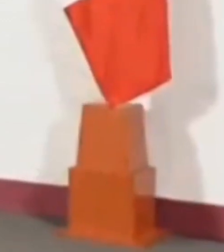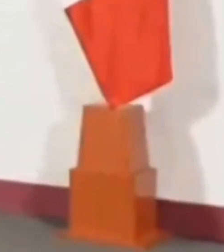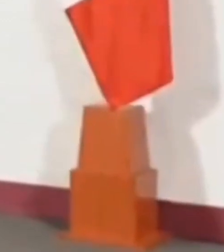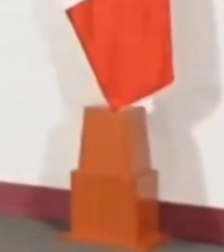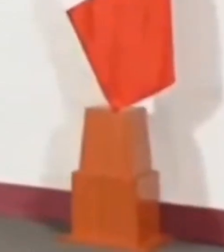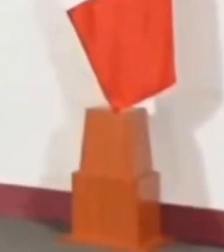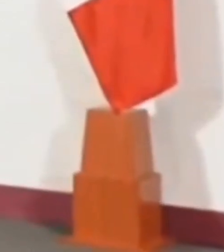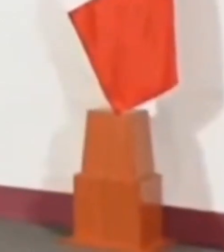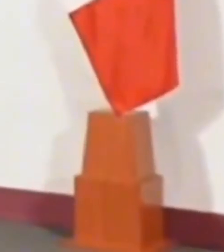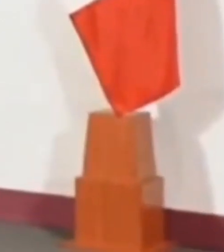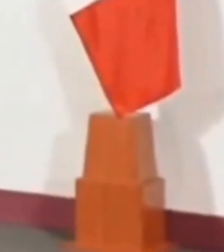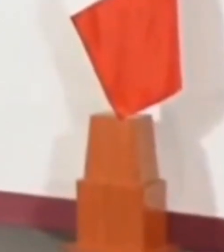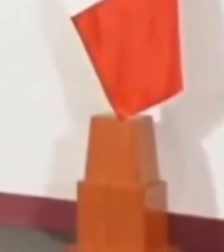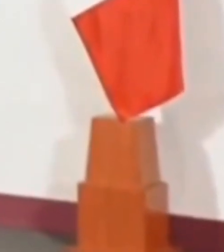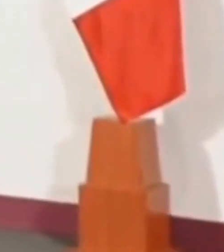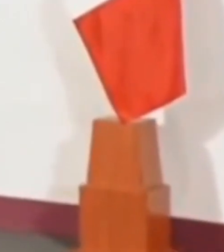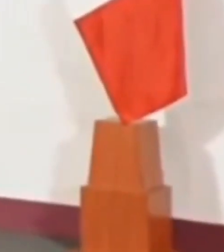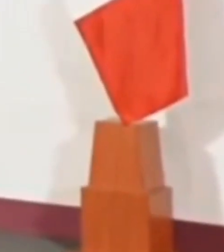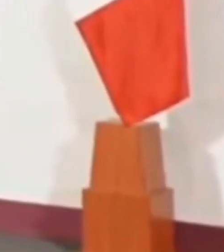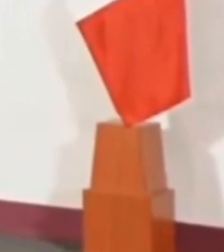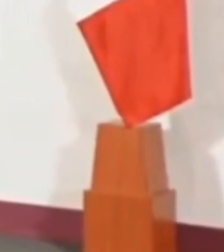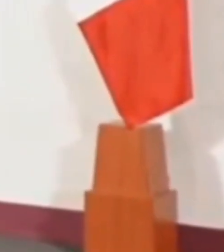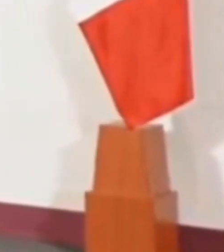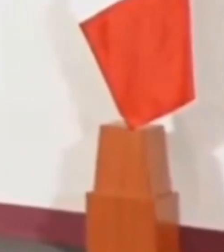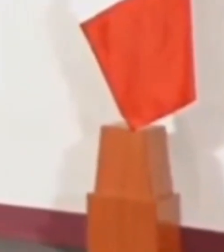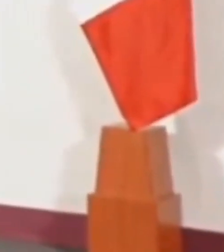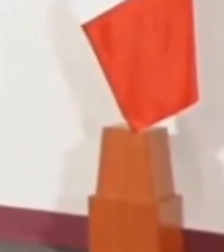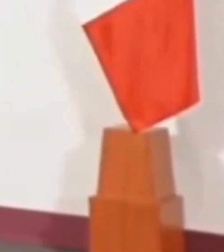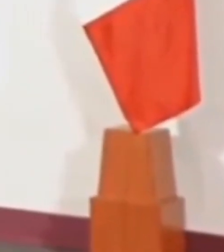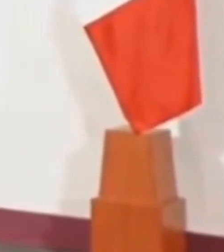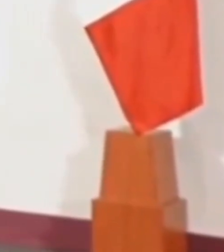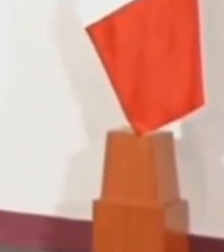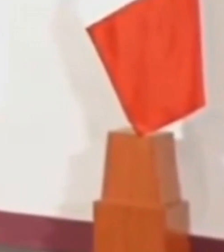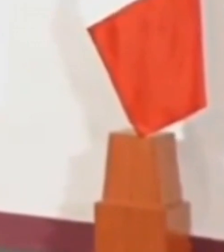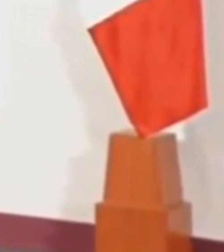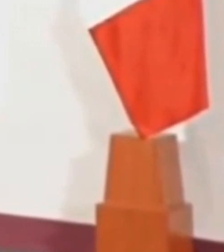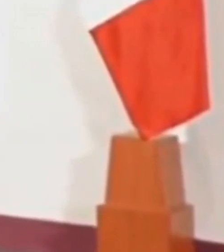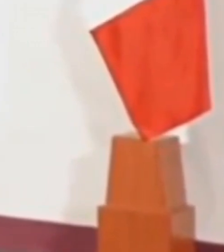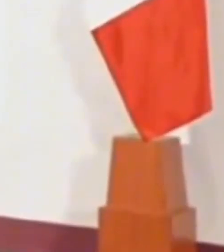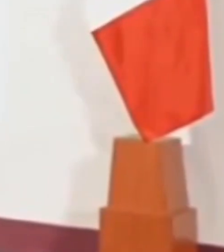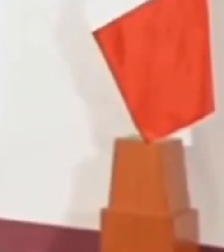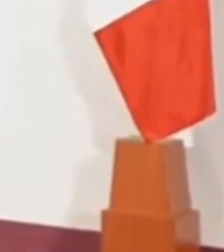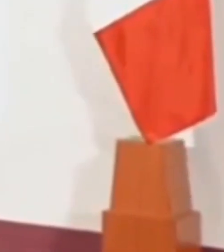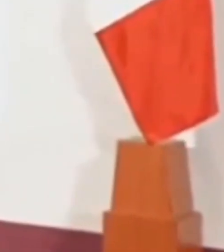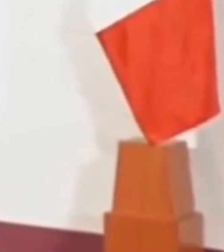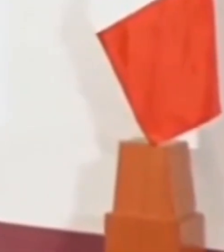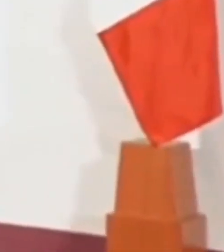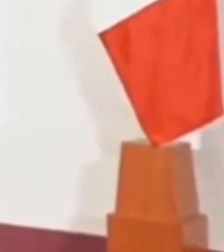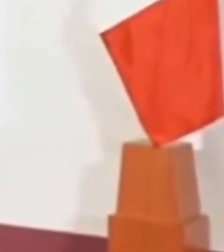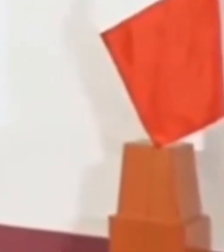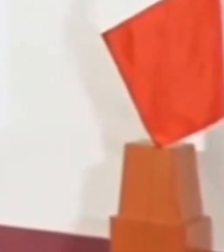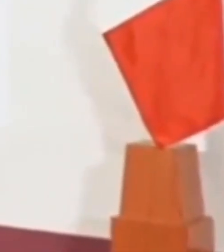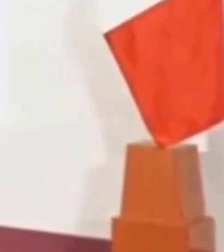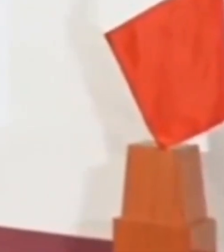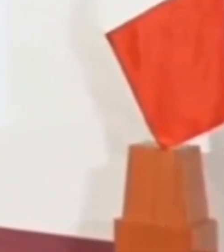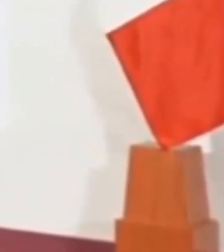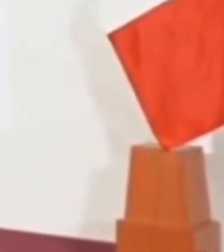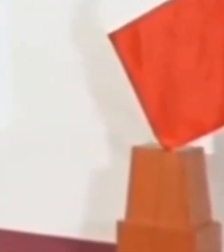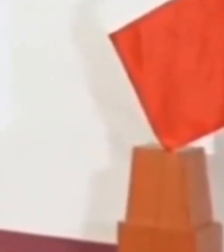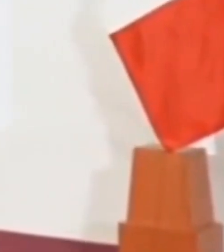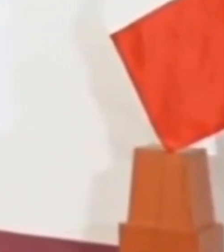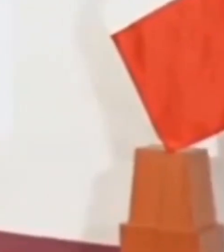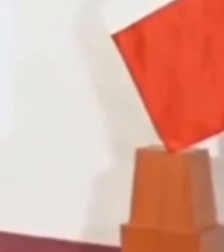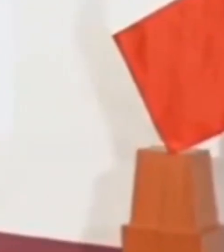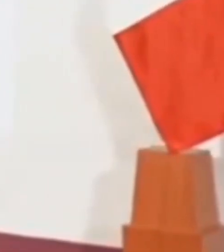los perfiles, que conozcan pues quién es quién y